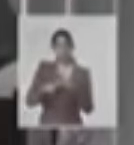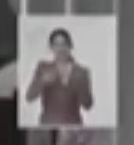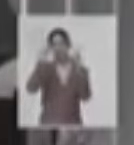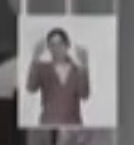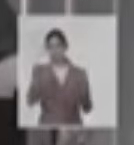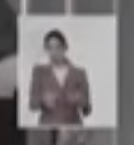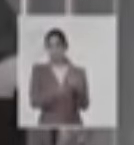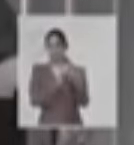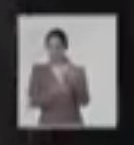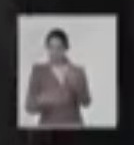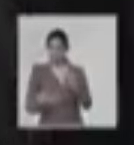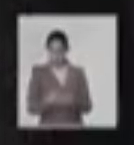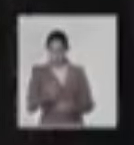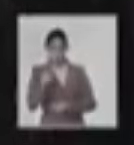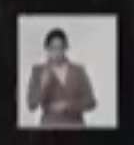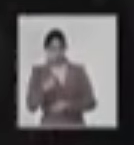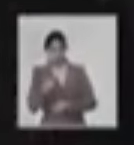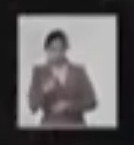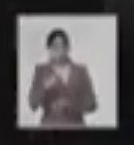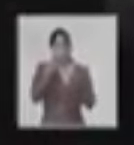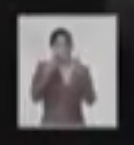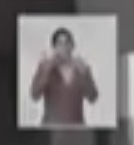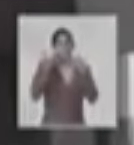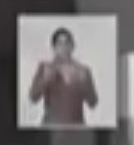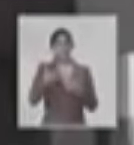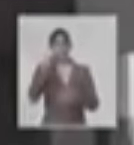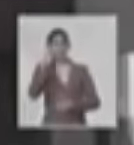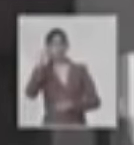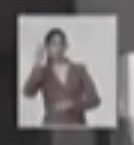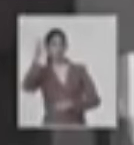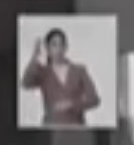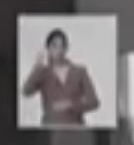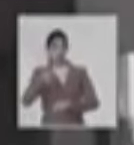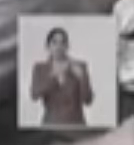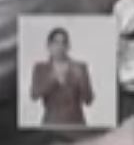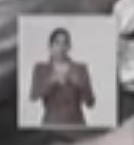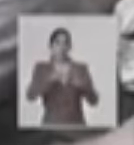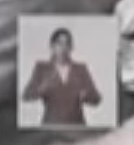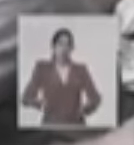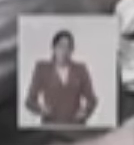Tenemos, sin soñar que algo nos va a caer del cielo.